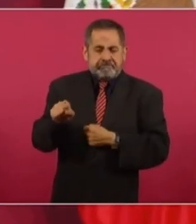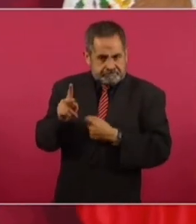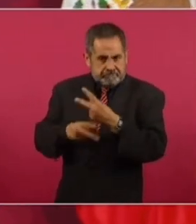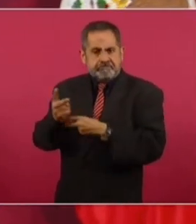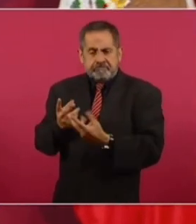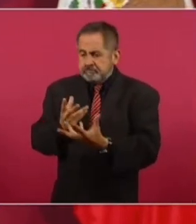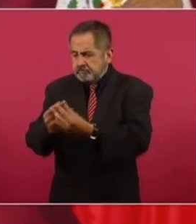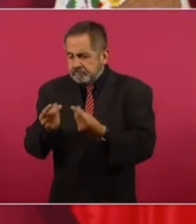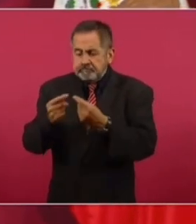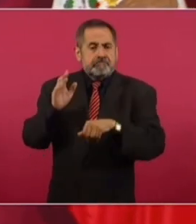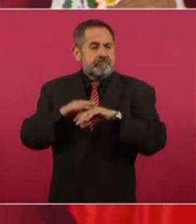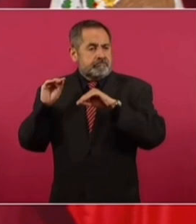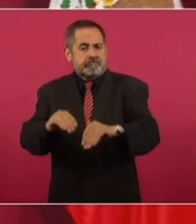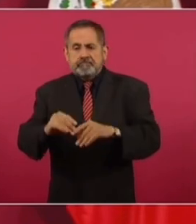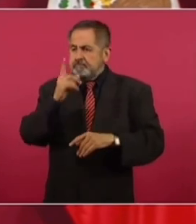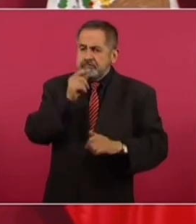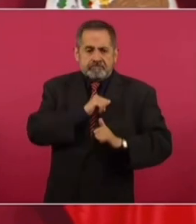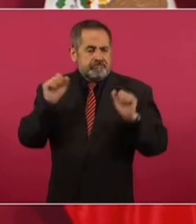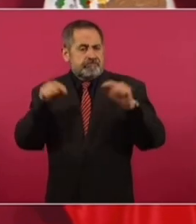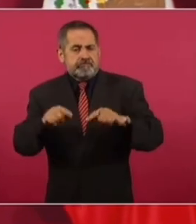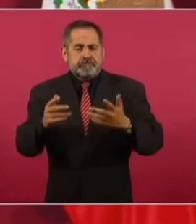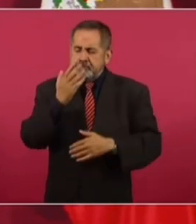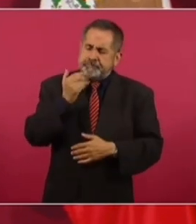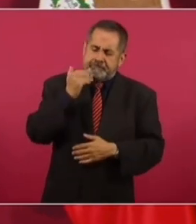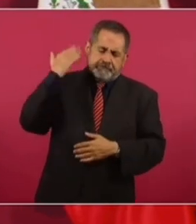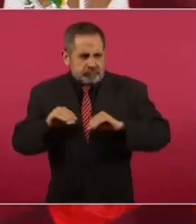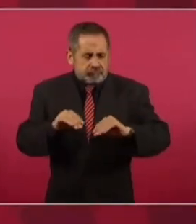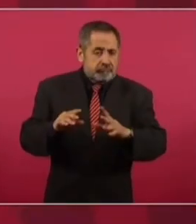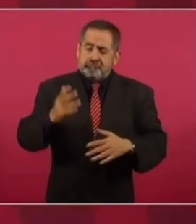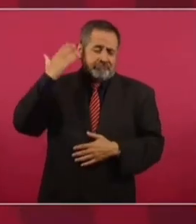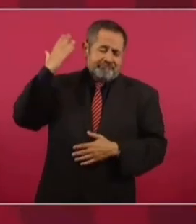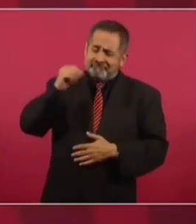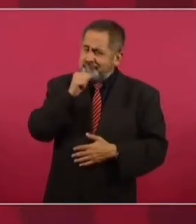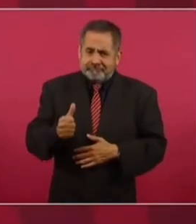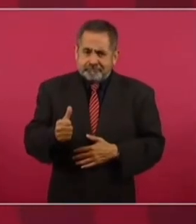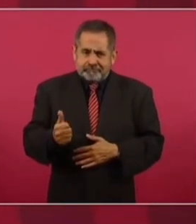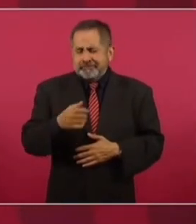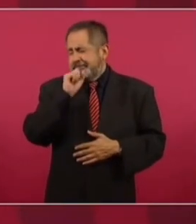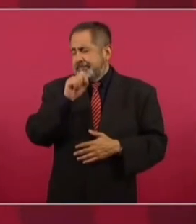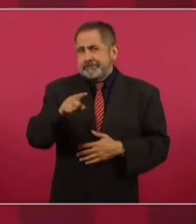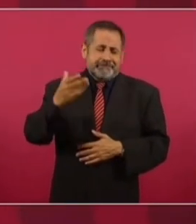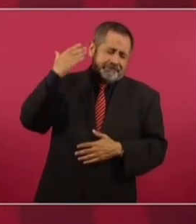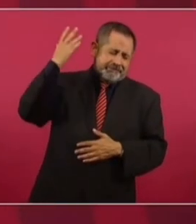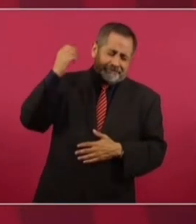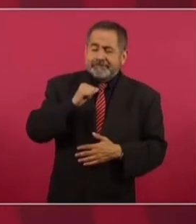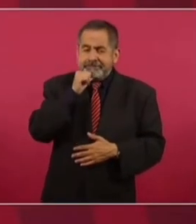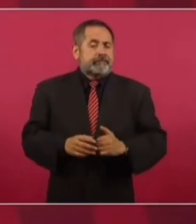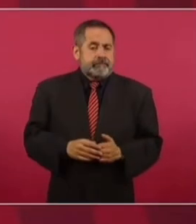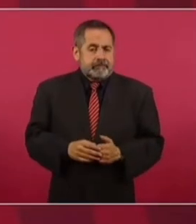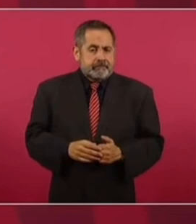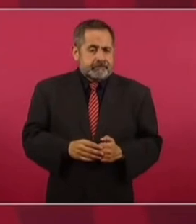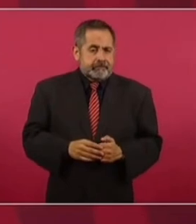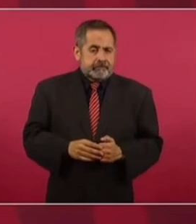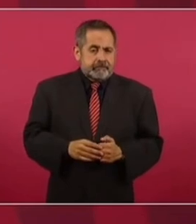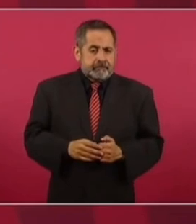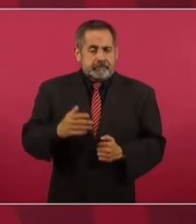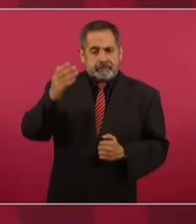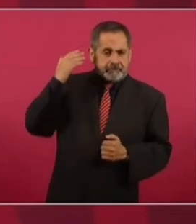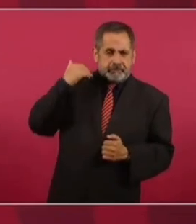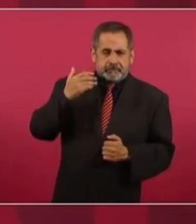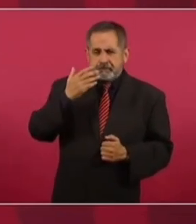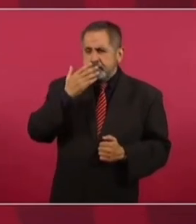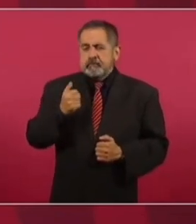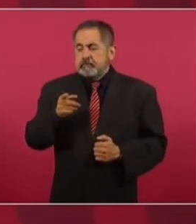con más elementos, con mayor profesionalismo. Y mucho menos sucedía de que no